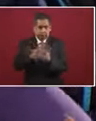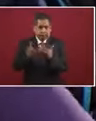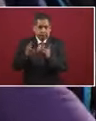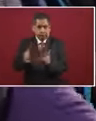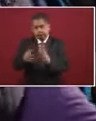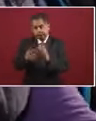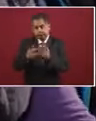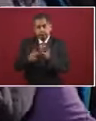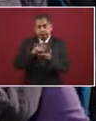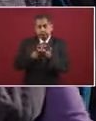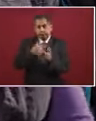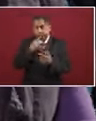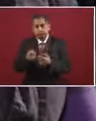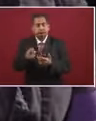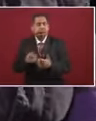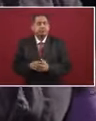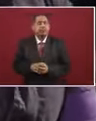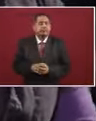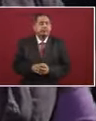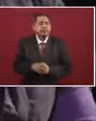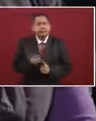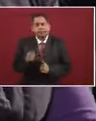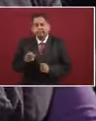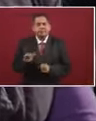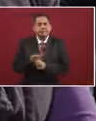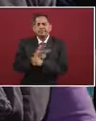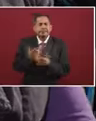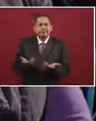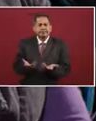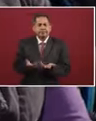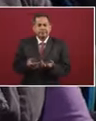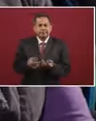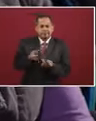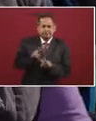muy reiterativa esta mañana. ¿Qué pasa en